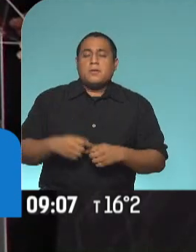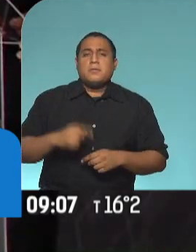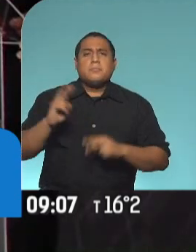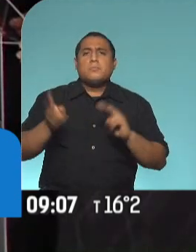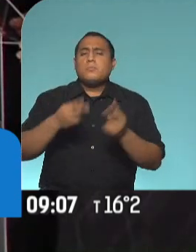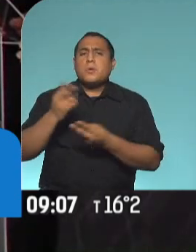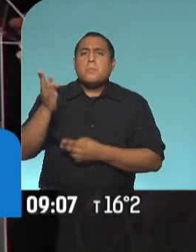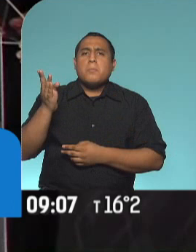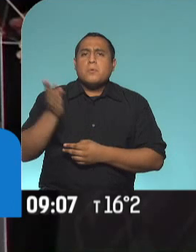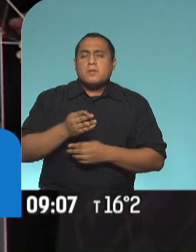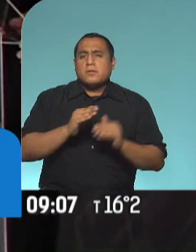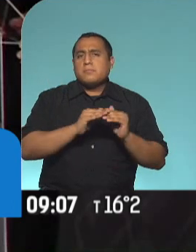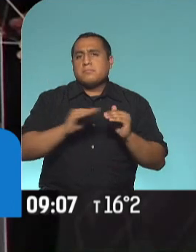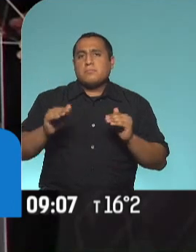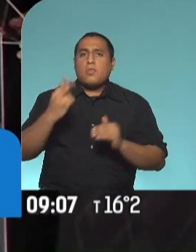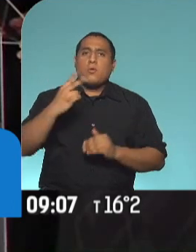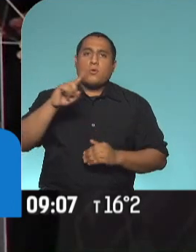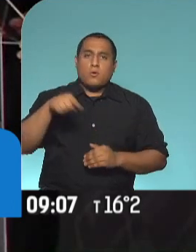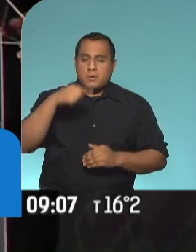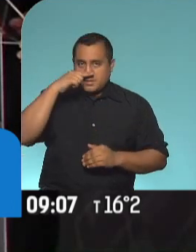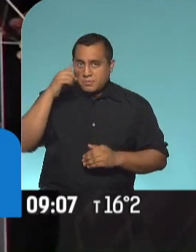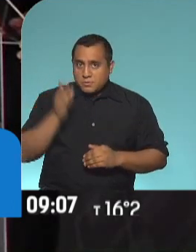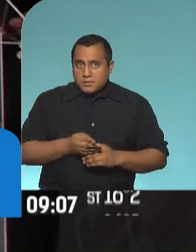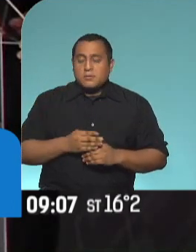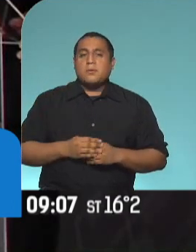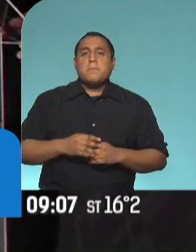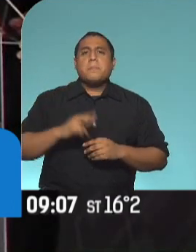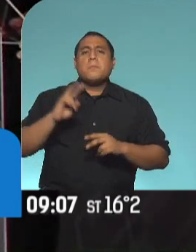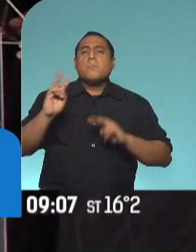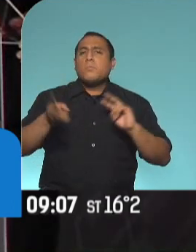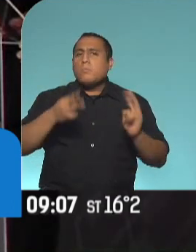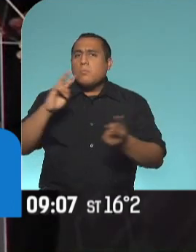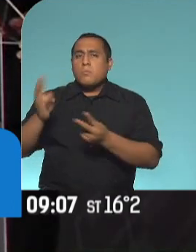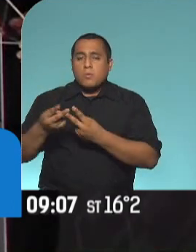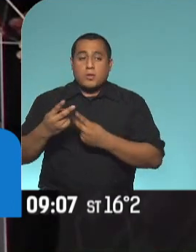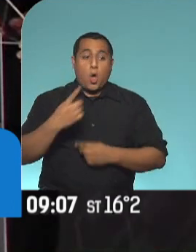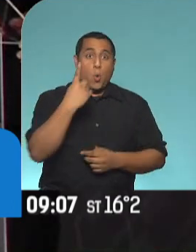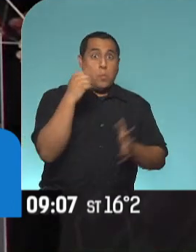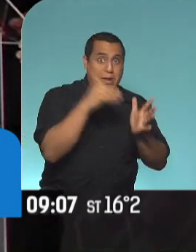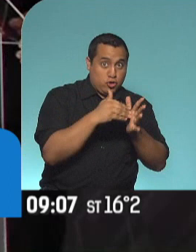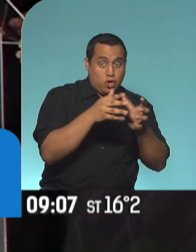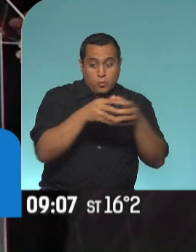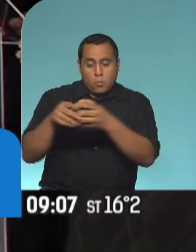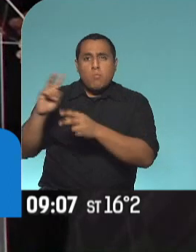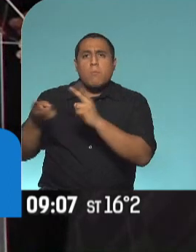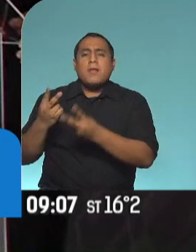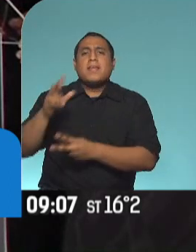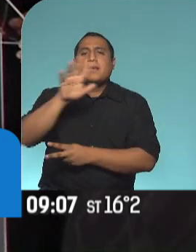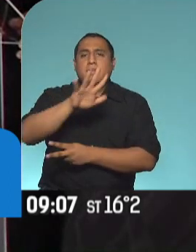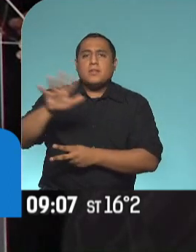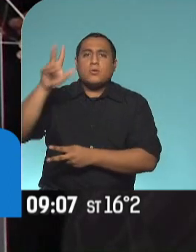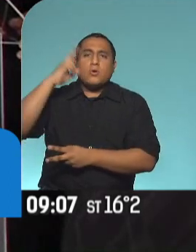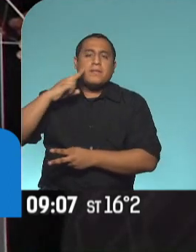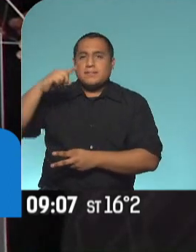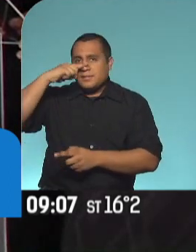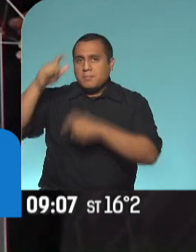letalidad se mantiene en el 2,7% y la tasa de mortalidad cada millón de habitantes es de